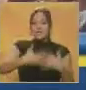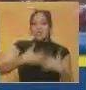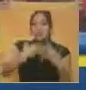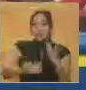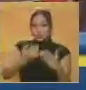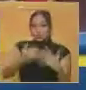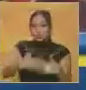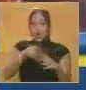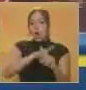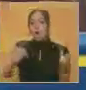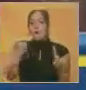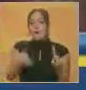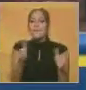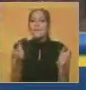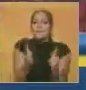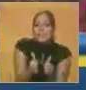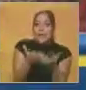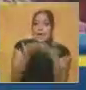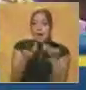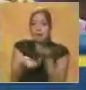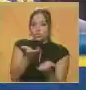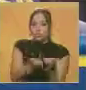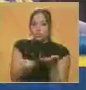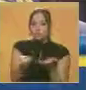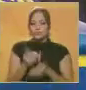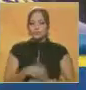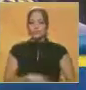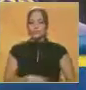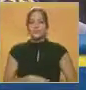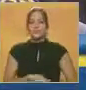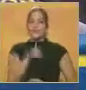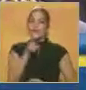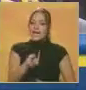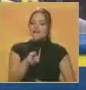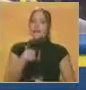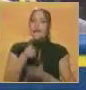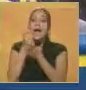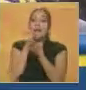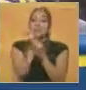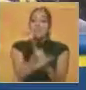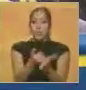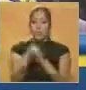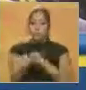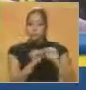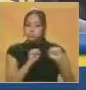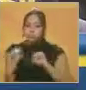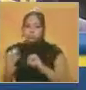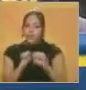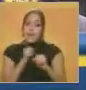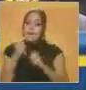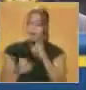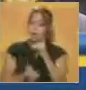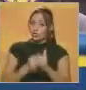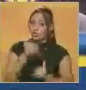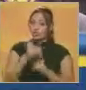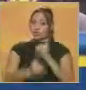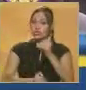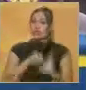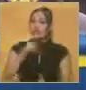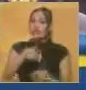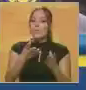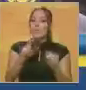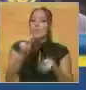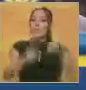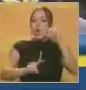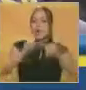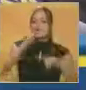de desarrollo microfinanciero en la medida que nosotros ayudamos a mover al aparato productivo este varias cosas